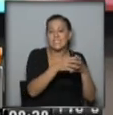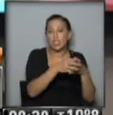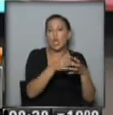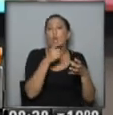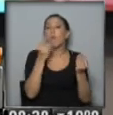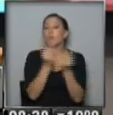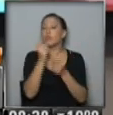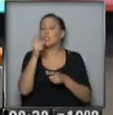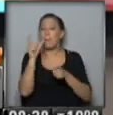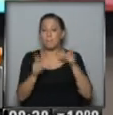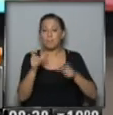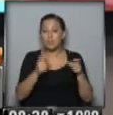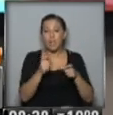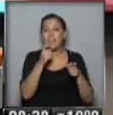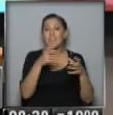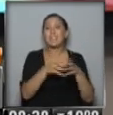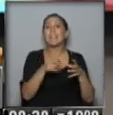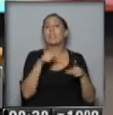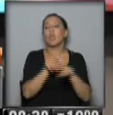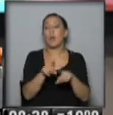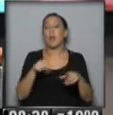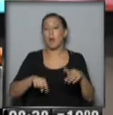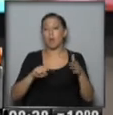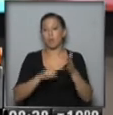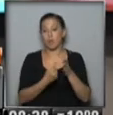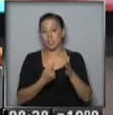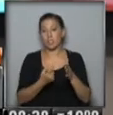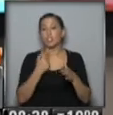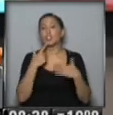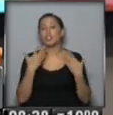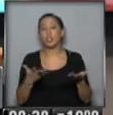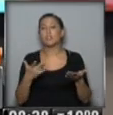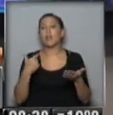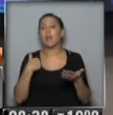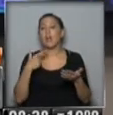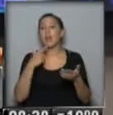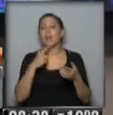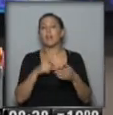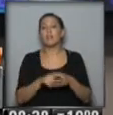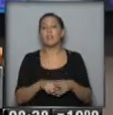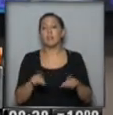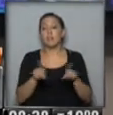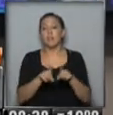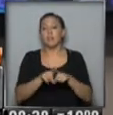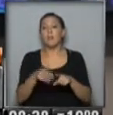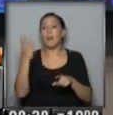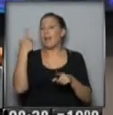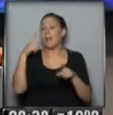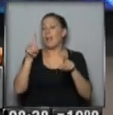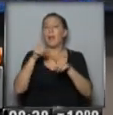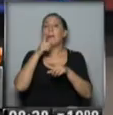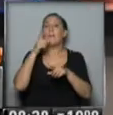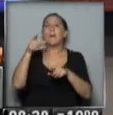población pero un pequeño territorio al fin del gran buenos aires- entonces vamos a tener como dije antes al igual que los principales países del